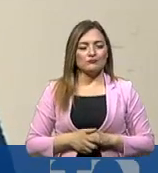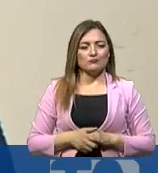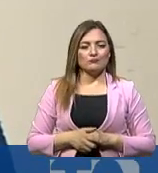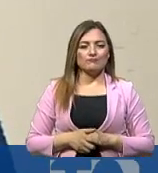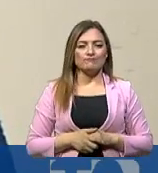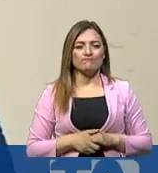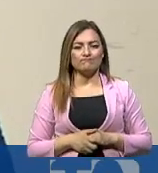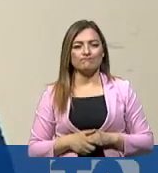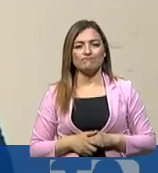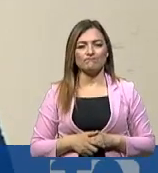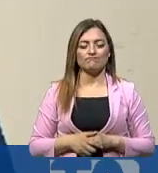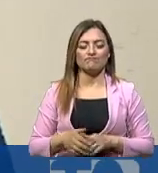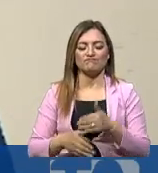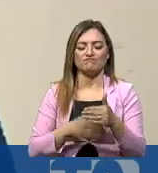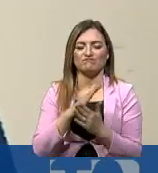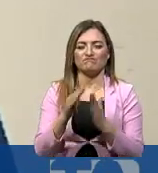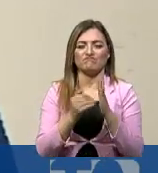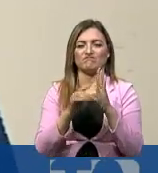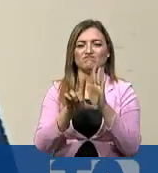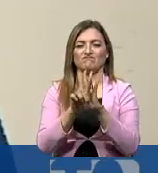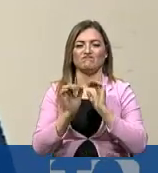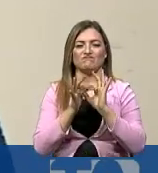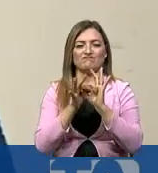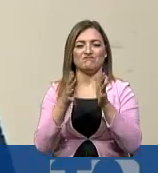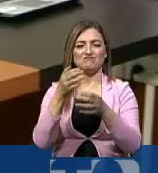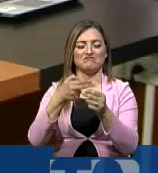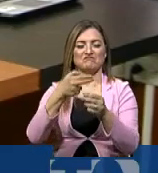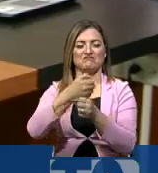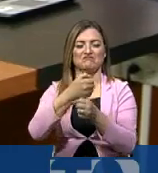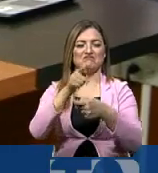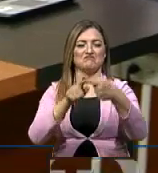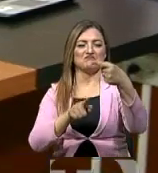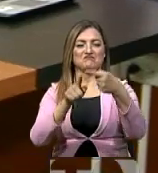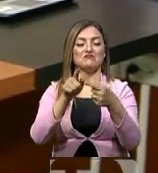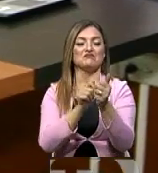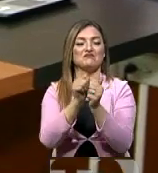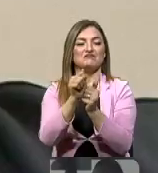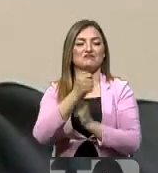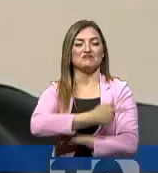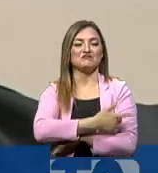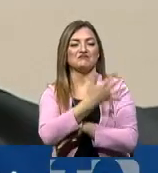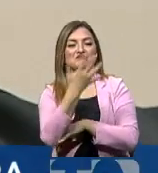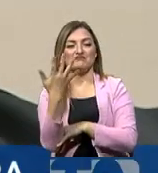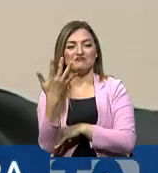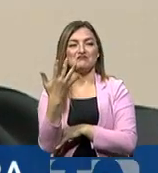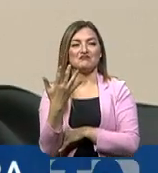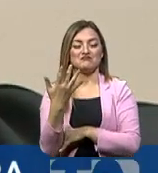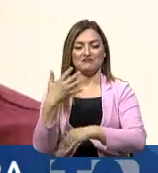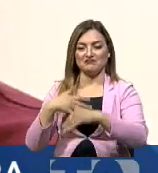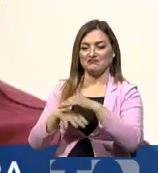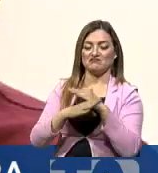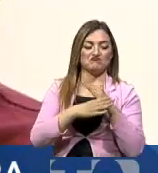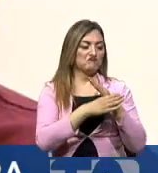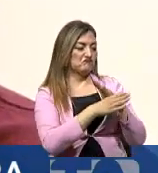desde el mes de noviembre una irregularidad para que los compañeros puedan trabajar han pasado ya al menos cinco días desde que no les permiten el ingreso